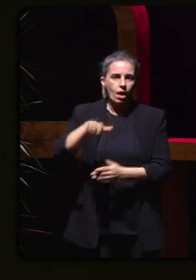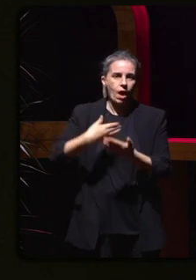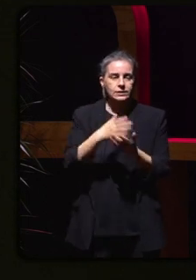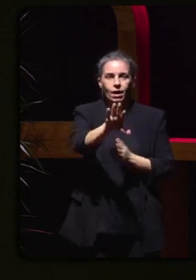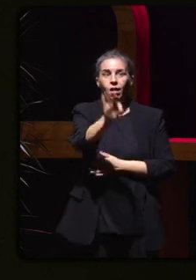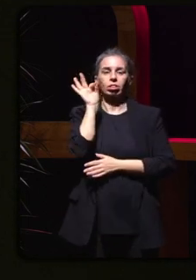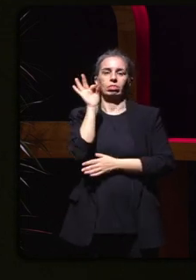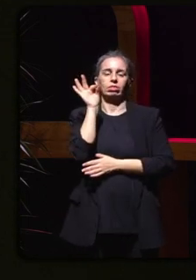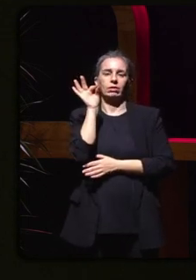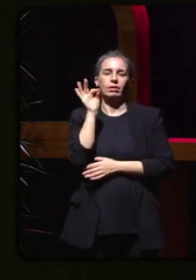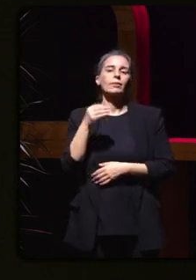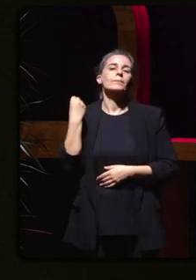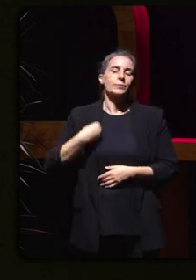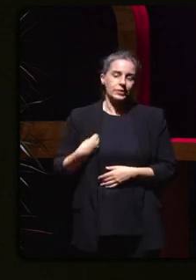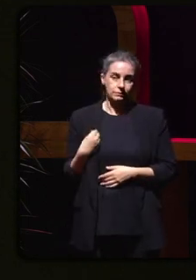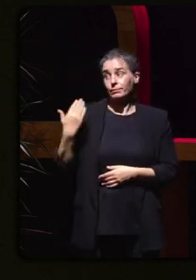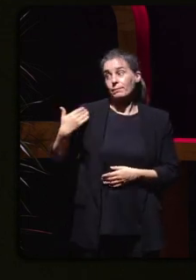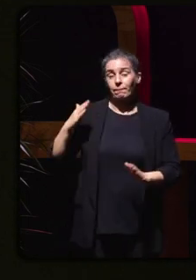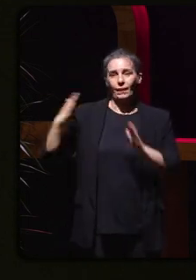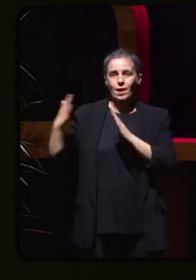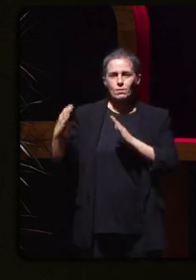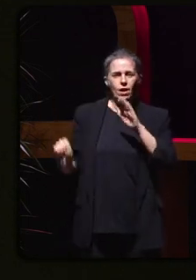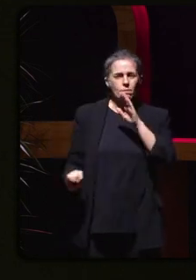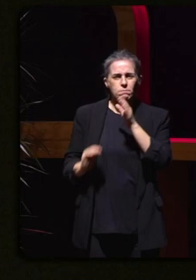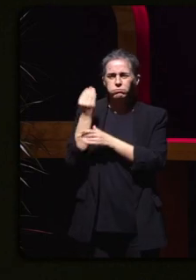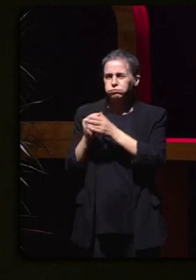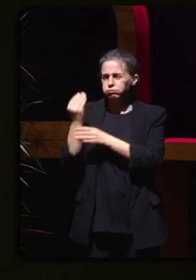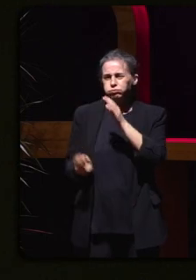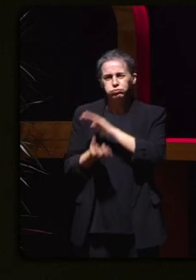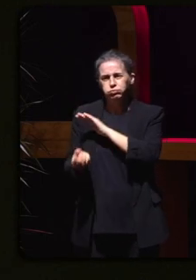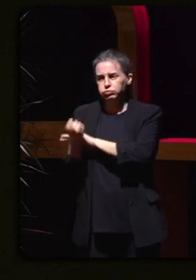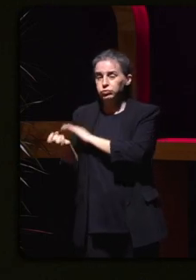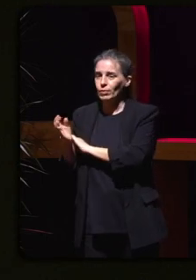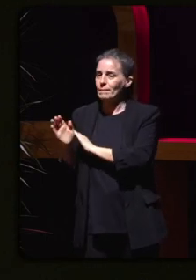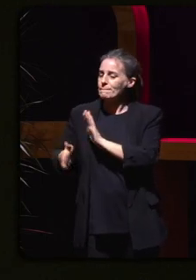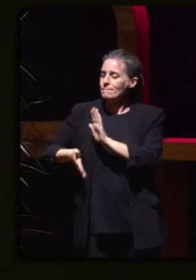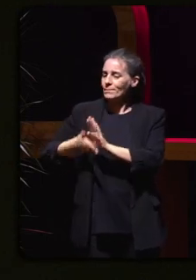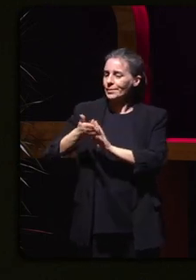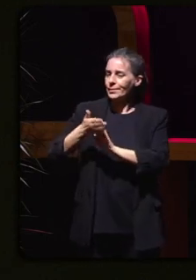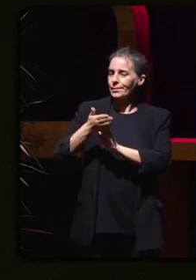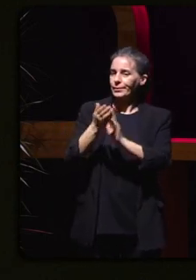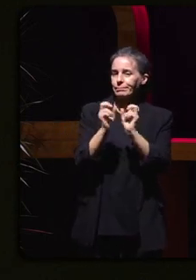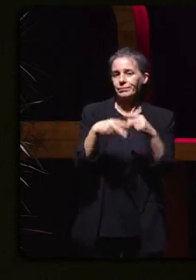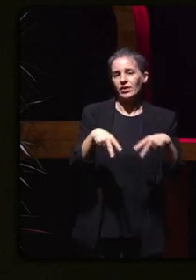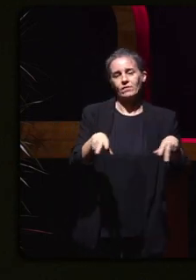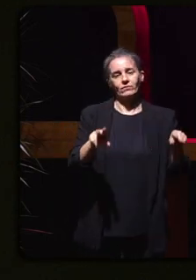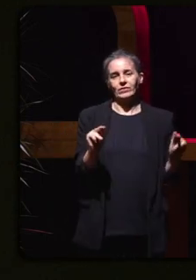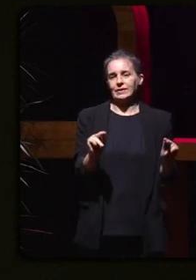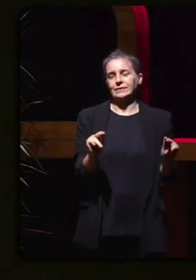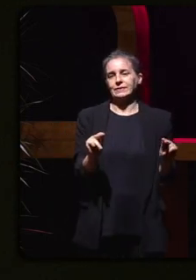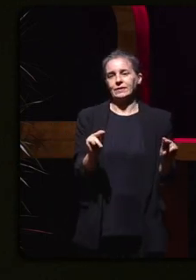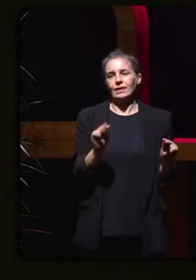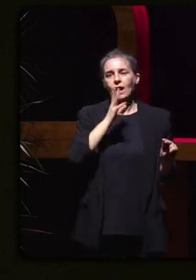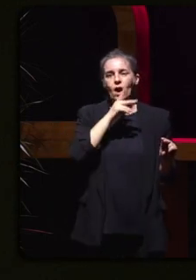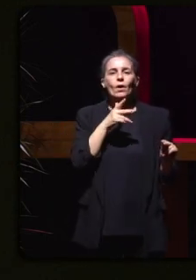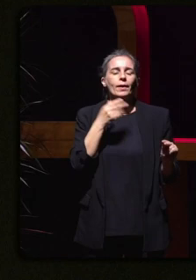esa época de producción ingente está terminando no estamos viviendo un Crash de